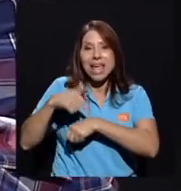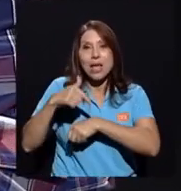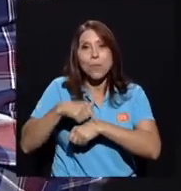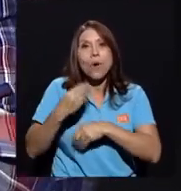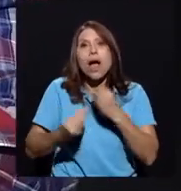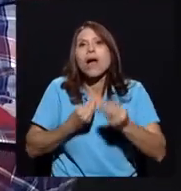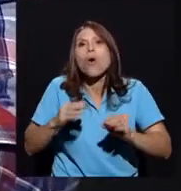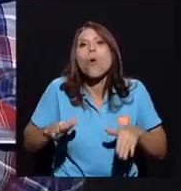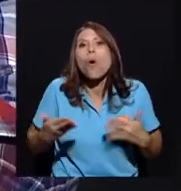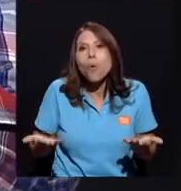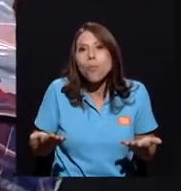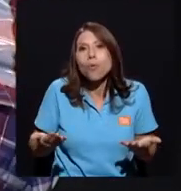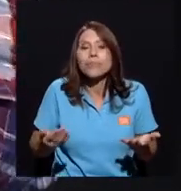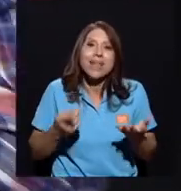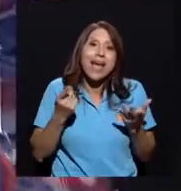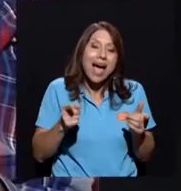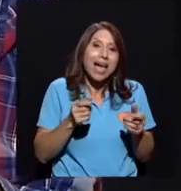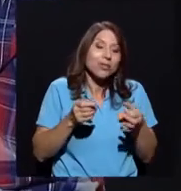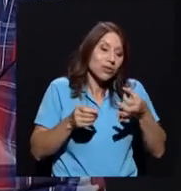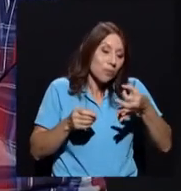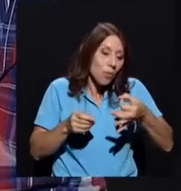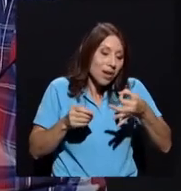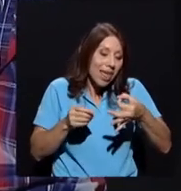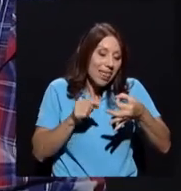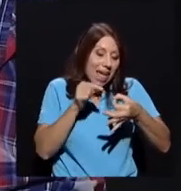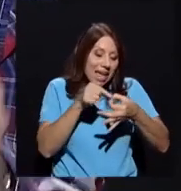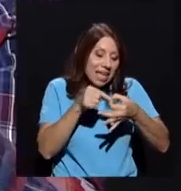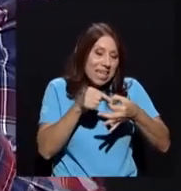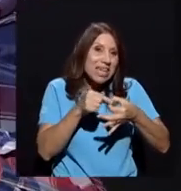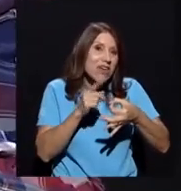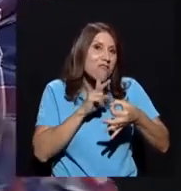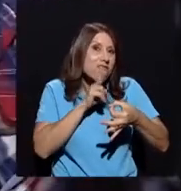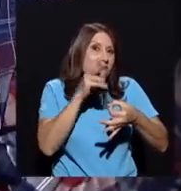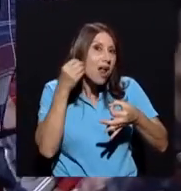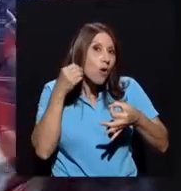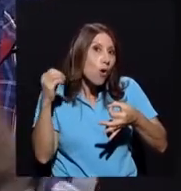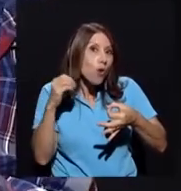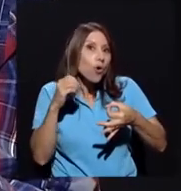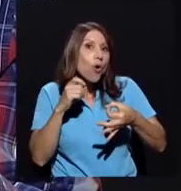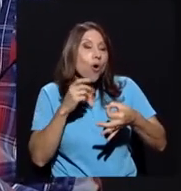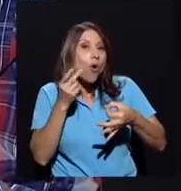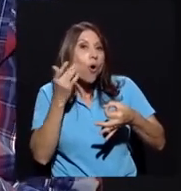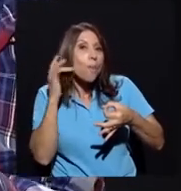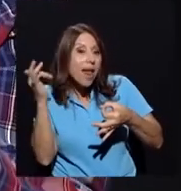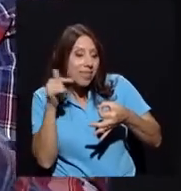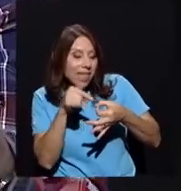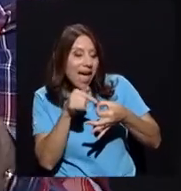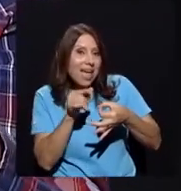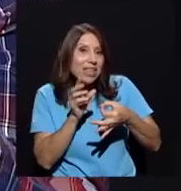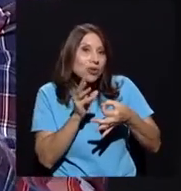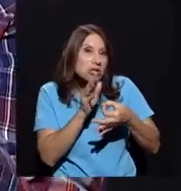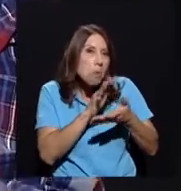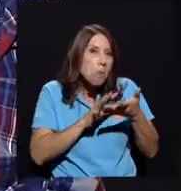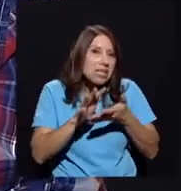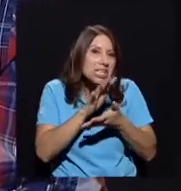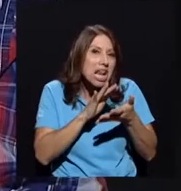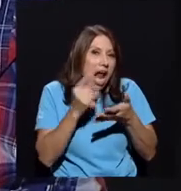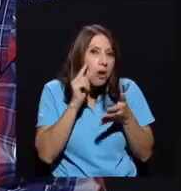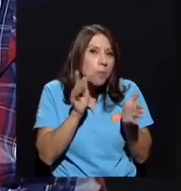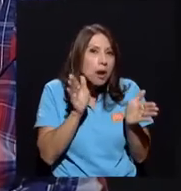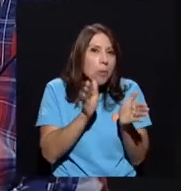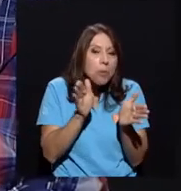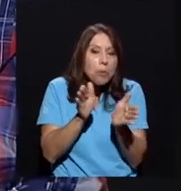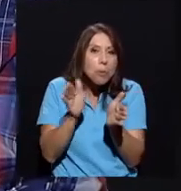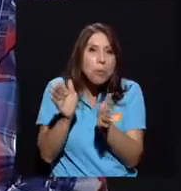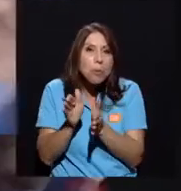ponerles menos oro menos plata de la que realmente dicen que tienen entonces con la misma plata tengo más monedas o mezclarlo con un metal más más